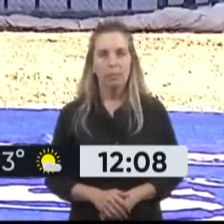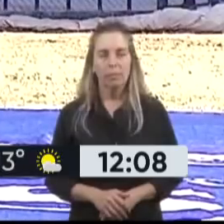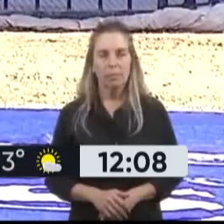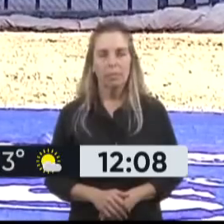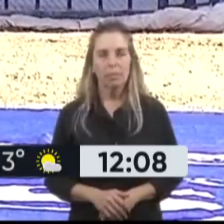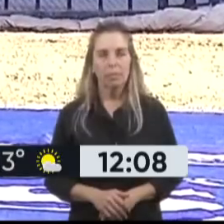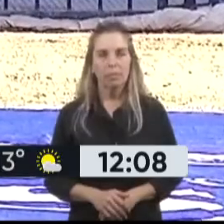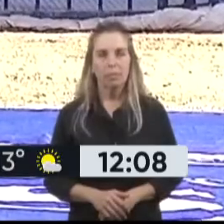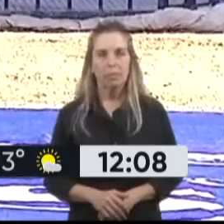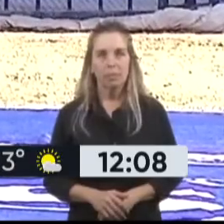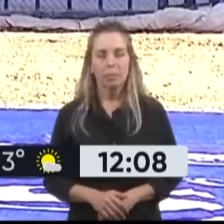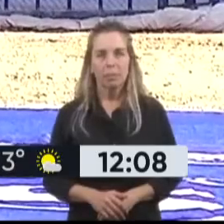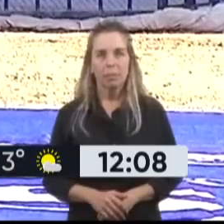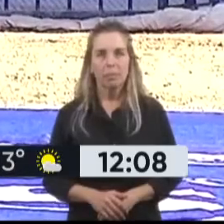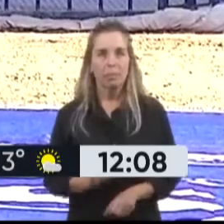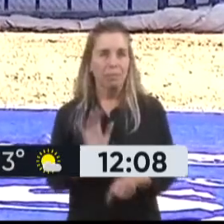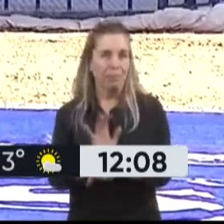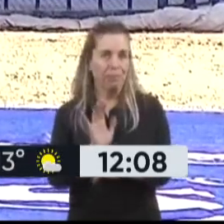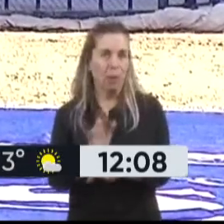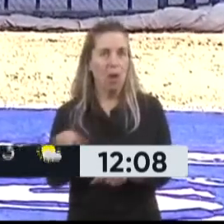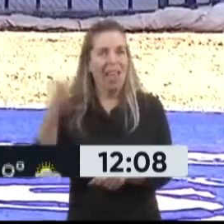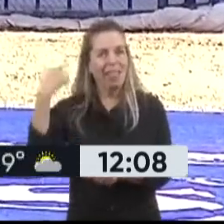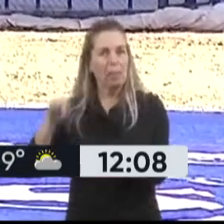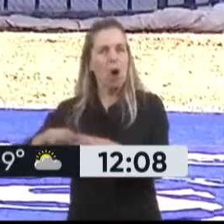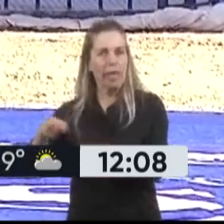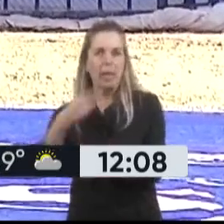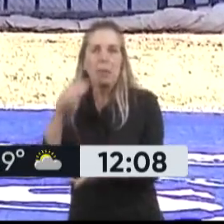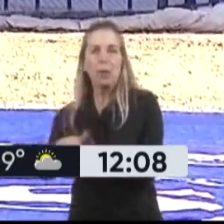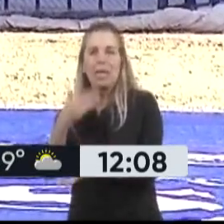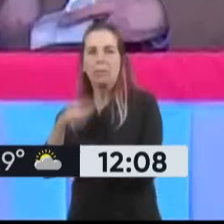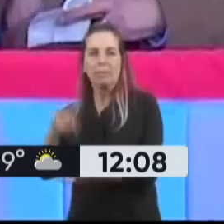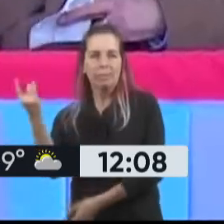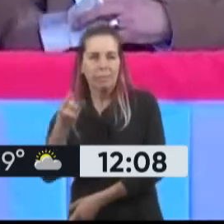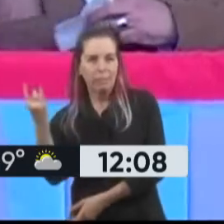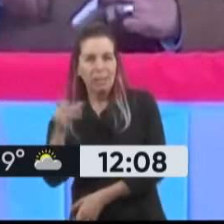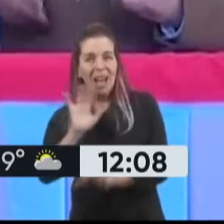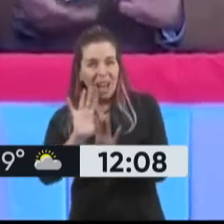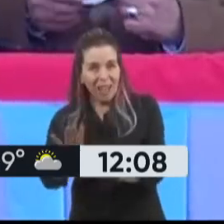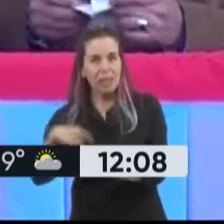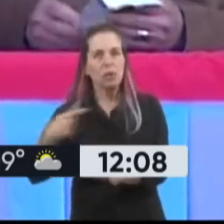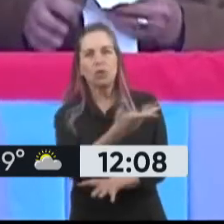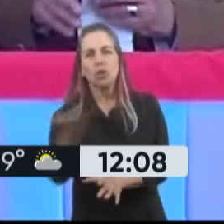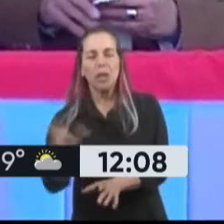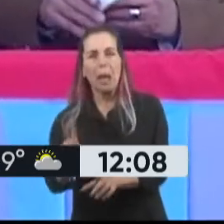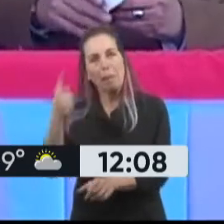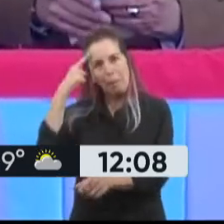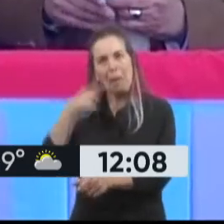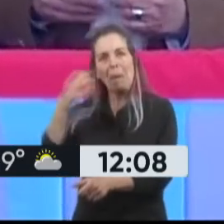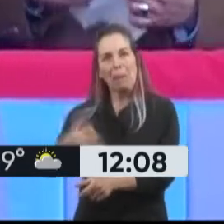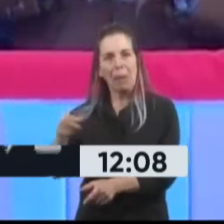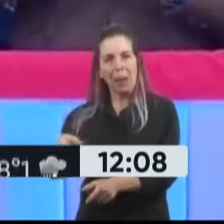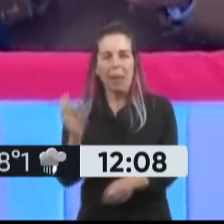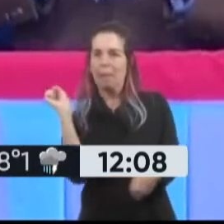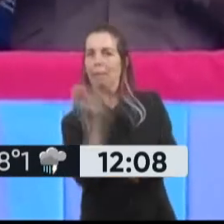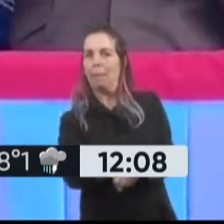Esto es, con cantos de sirena y promesas incumplibles, lograron que la sociedad avalara el castigo constante a la gallina de los huevos de